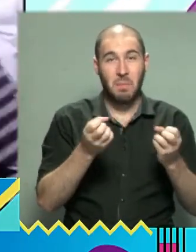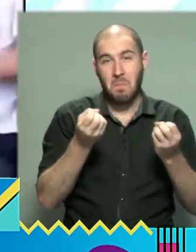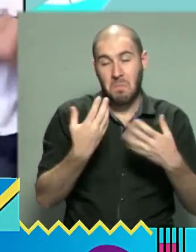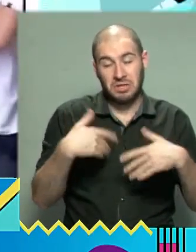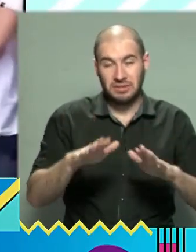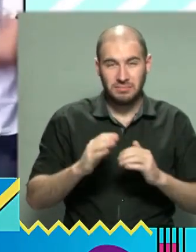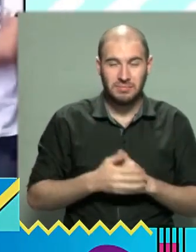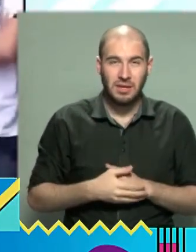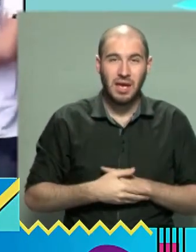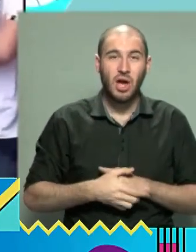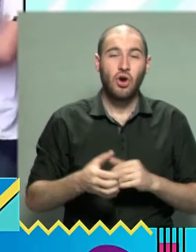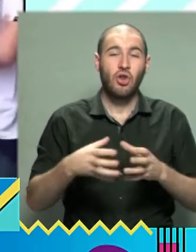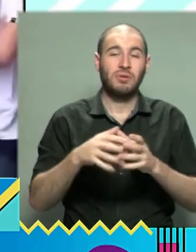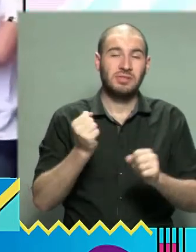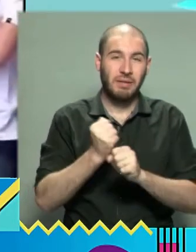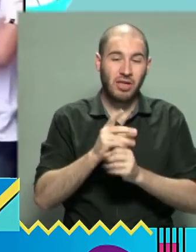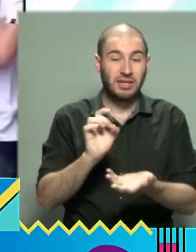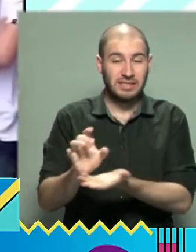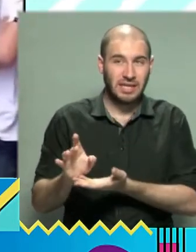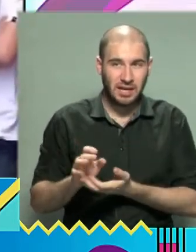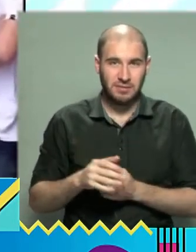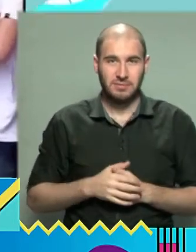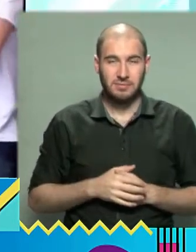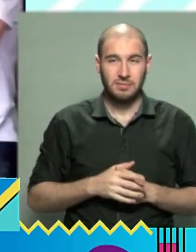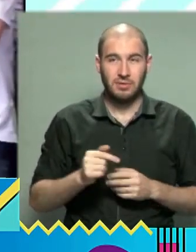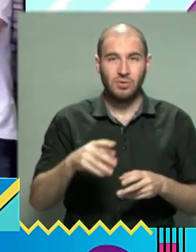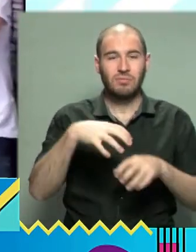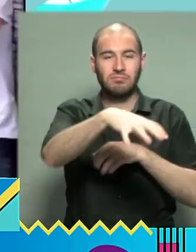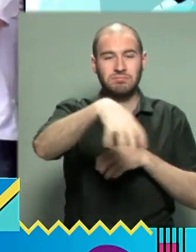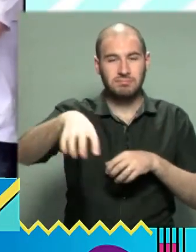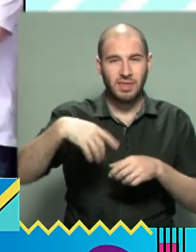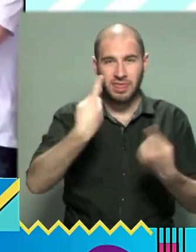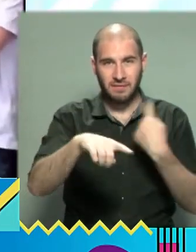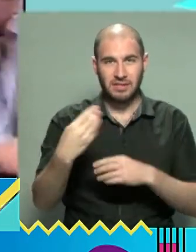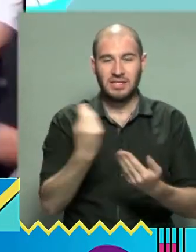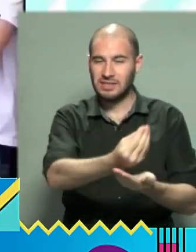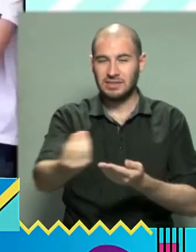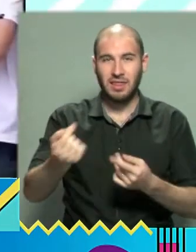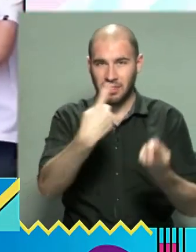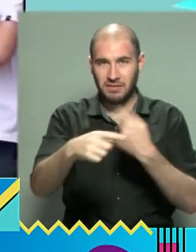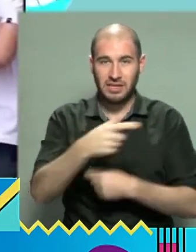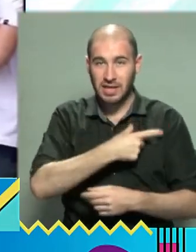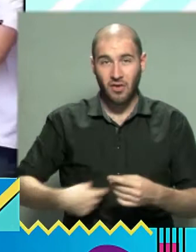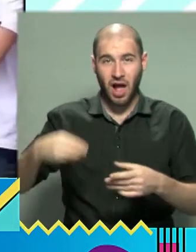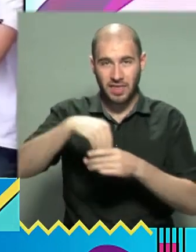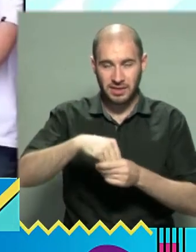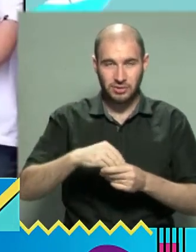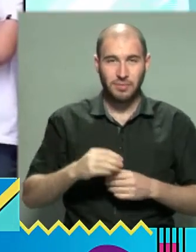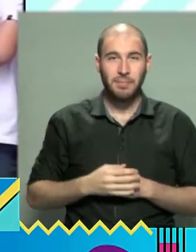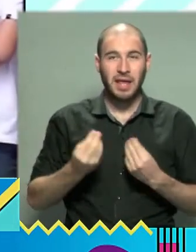sí, de que esos trabajadores se los iban a echar. Y se los redistribuyó en distintas áreas del Estado, digamos, para que